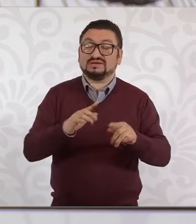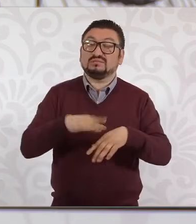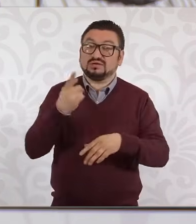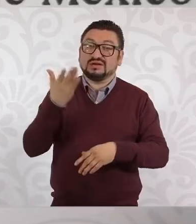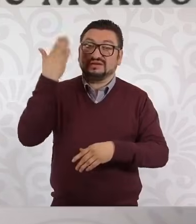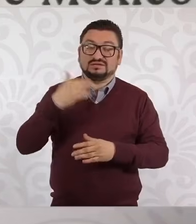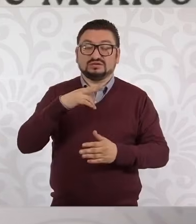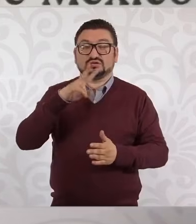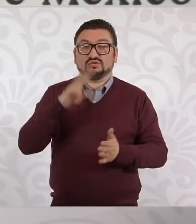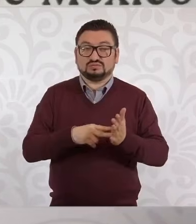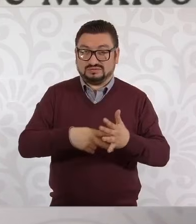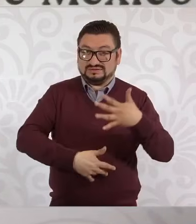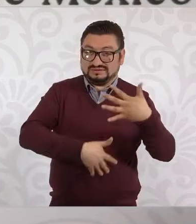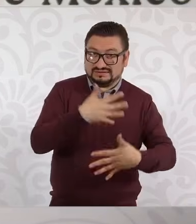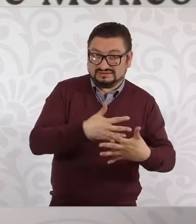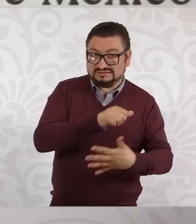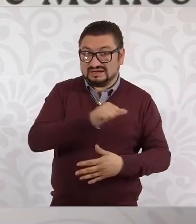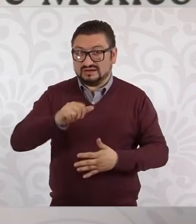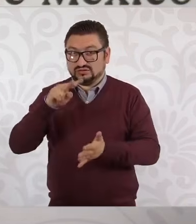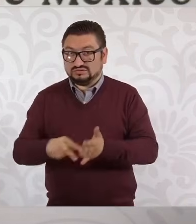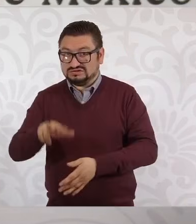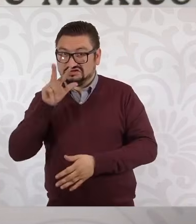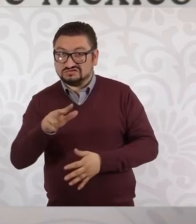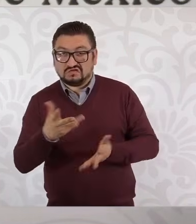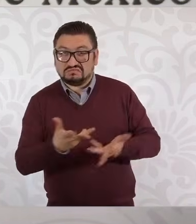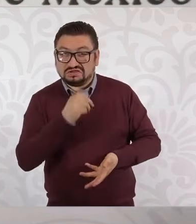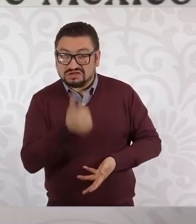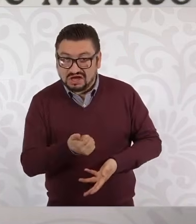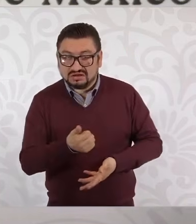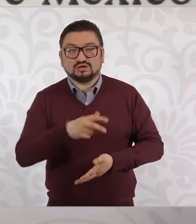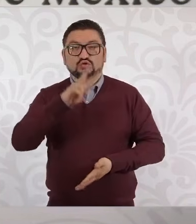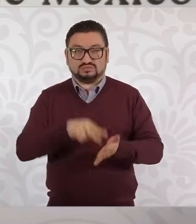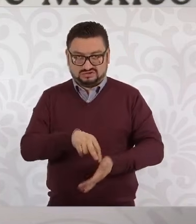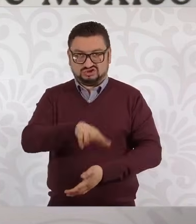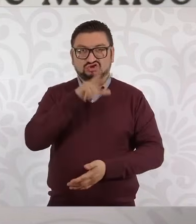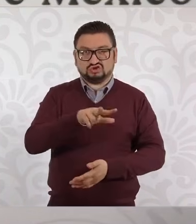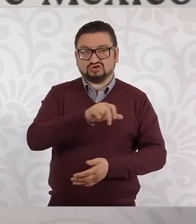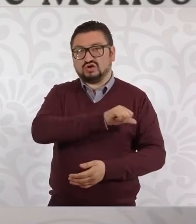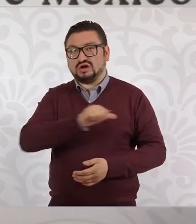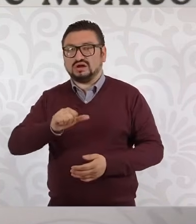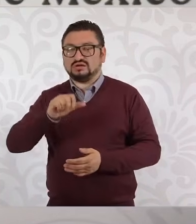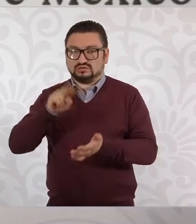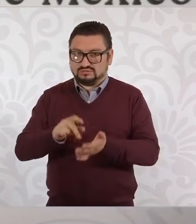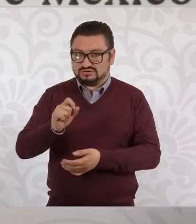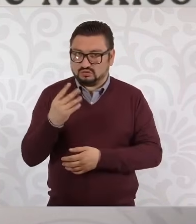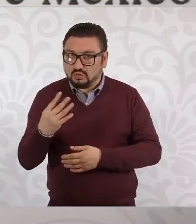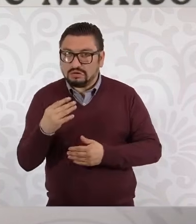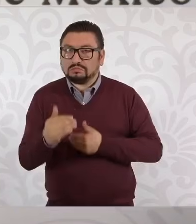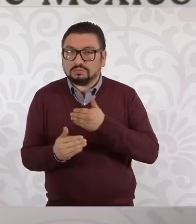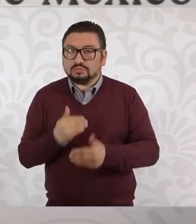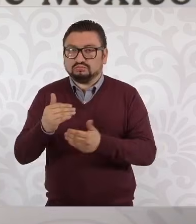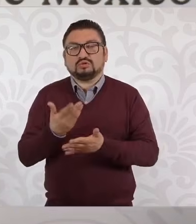2018 donde prácticamente no se hizo nada, del 18 al 24 donde se avanzó y ahora nosotros estamos poniendo